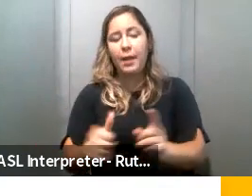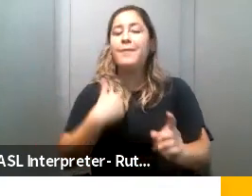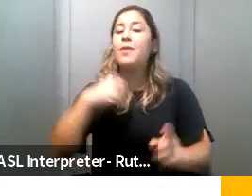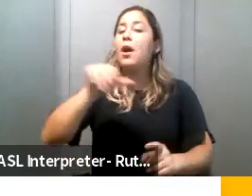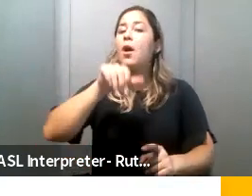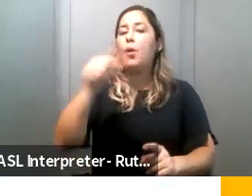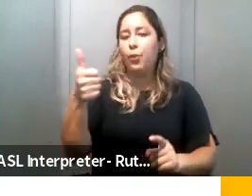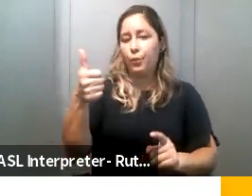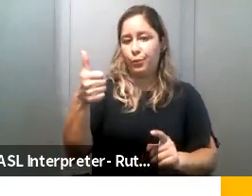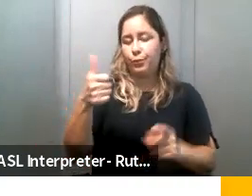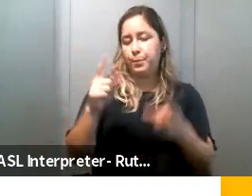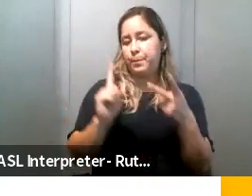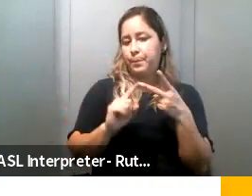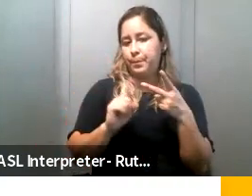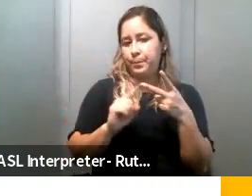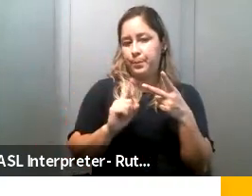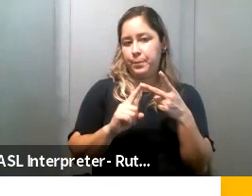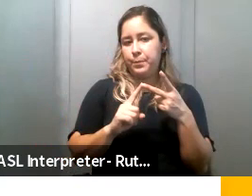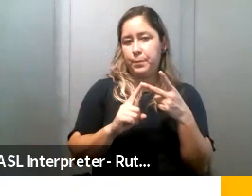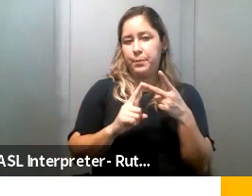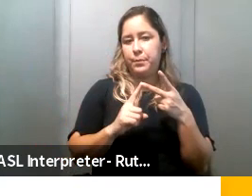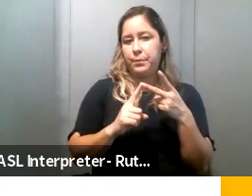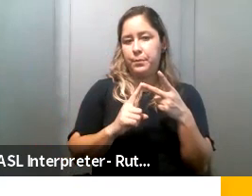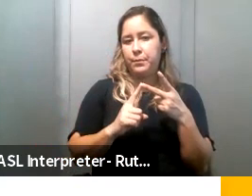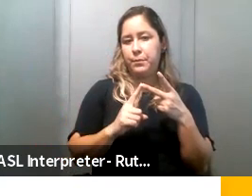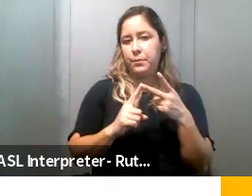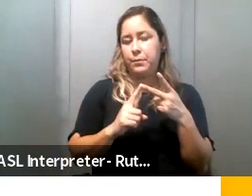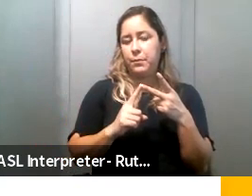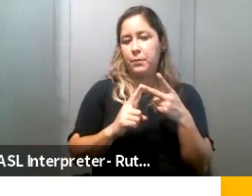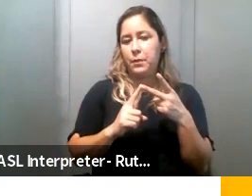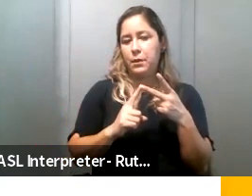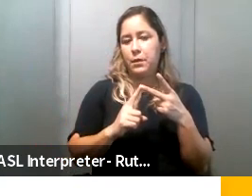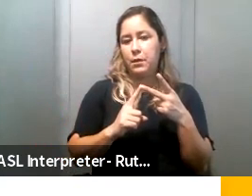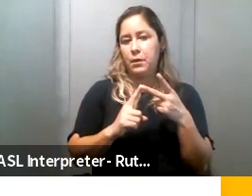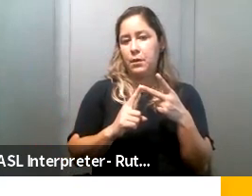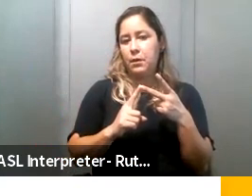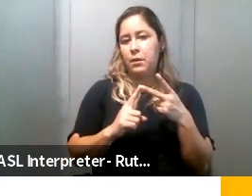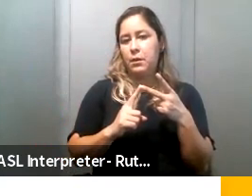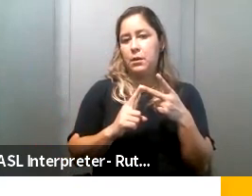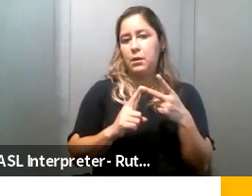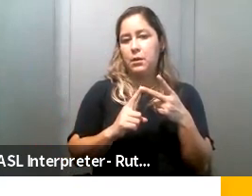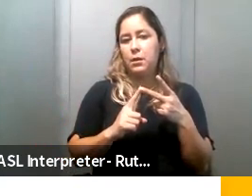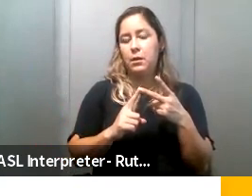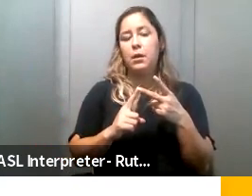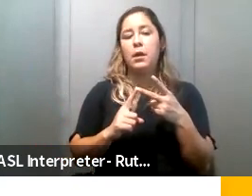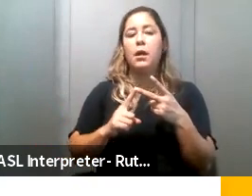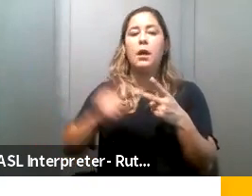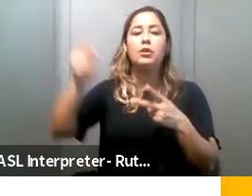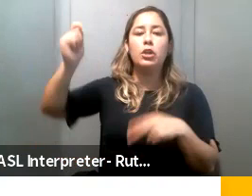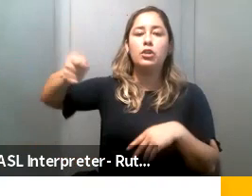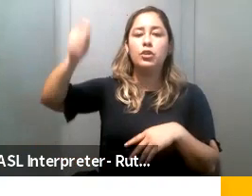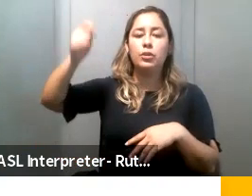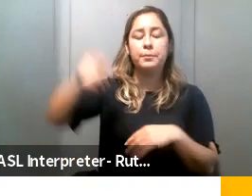persona puede tratar de conseguir una fianza y eso es frente de un juez de inmigración. Vamos a decir que una persona